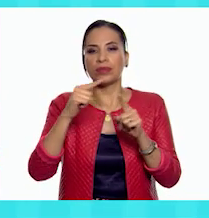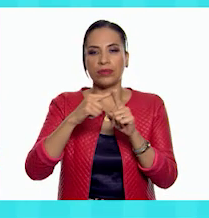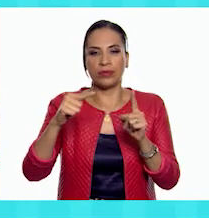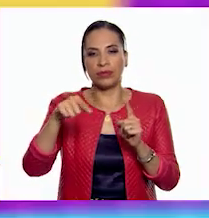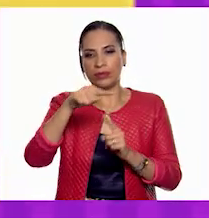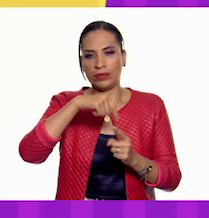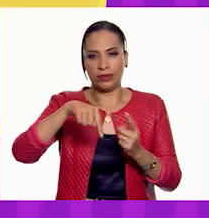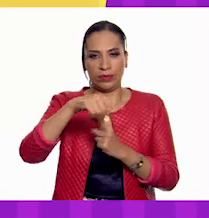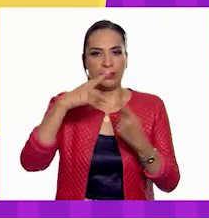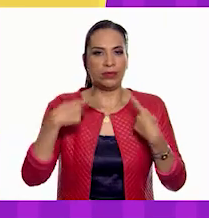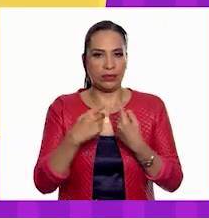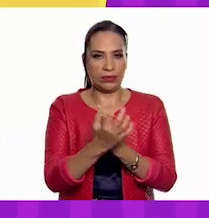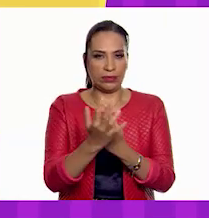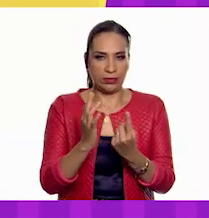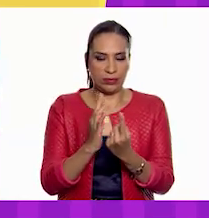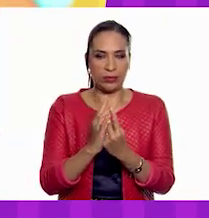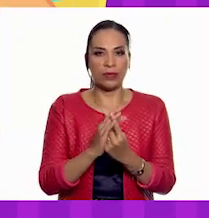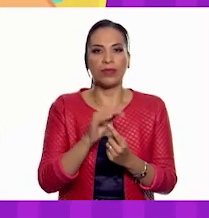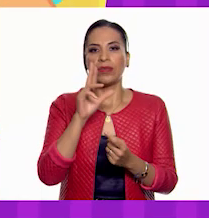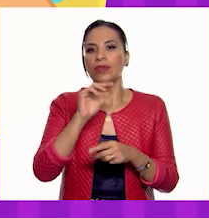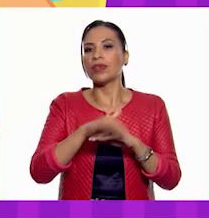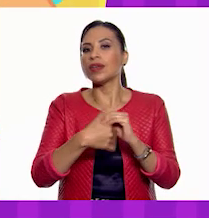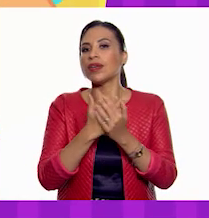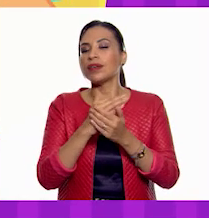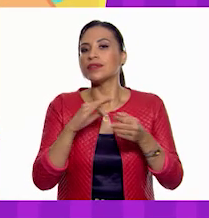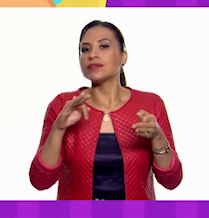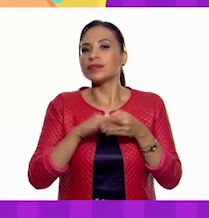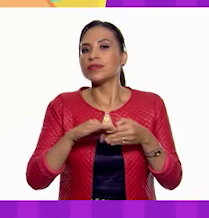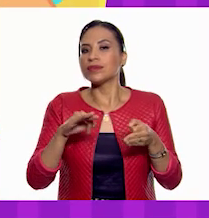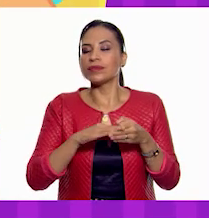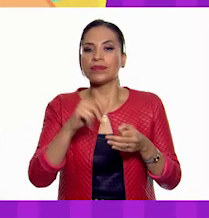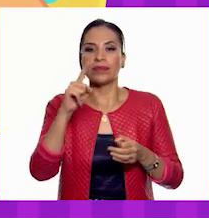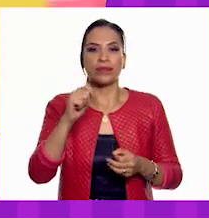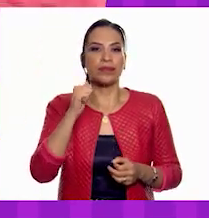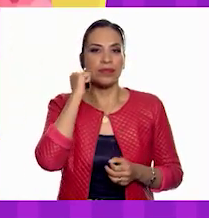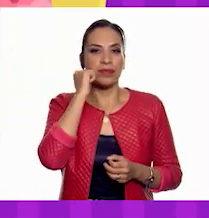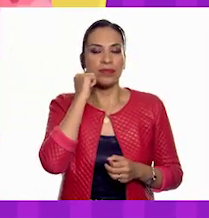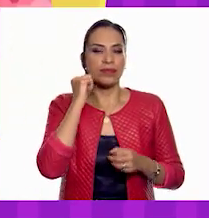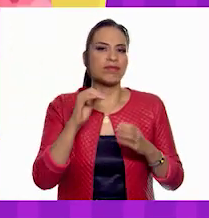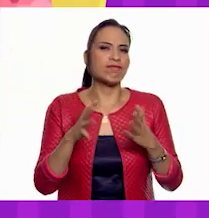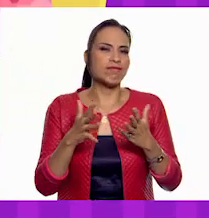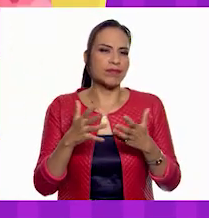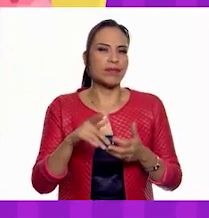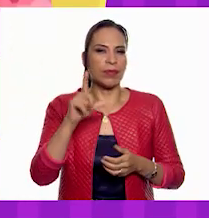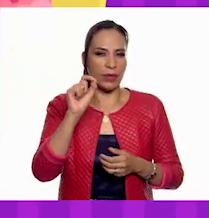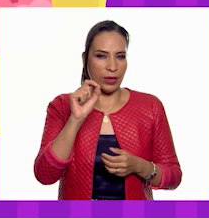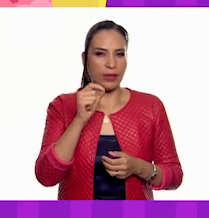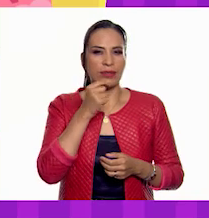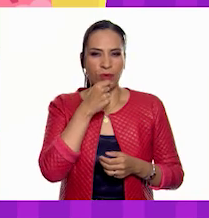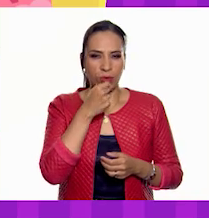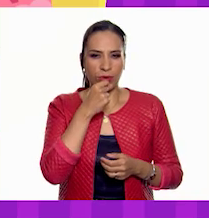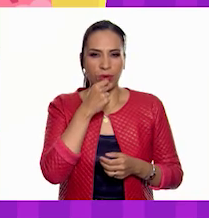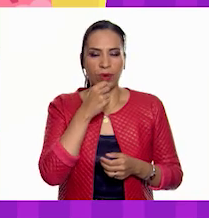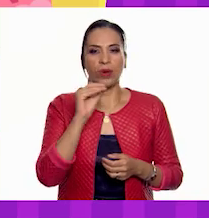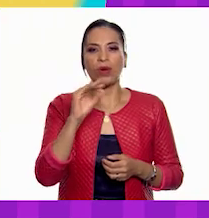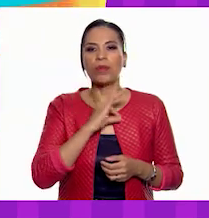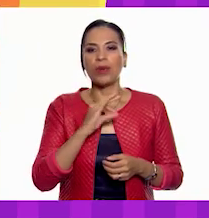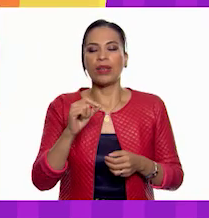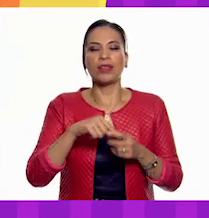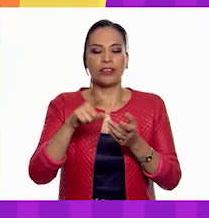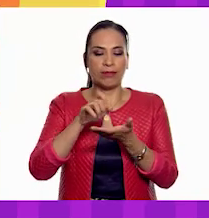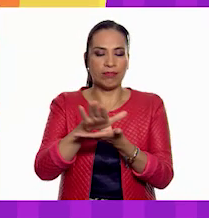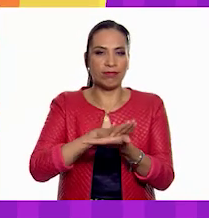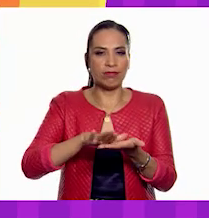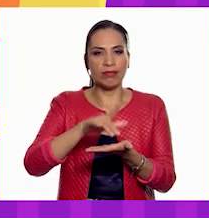y medio entre tú y los demás. Lávate las manos muy seguido con agua y jabón por lo menos durante 20 segundos o aplica